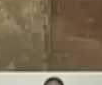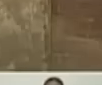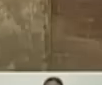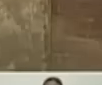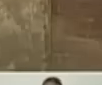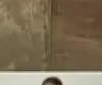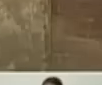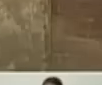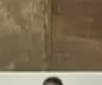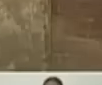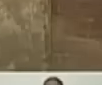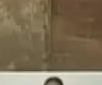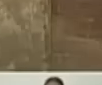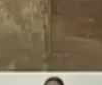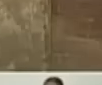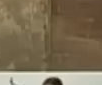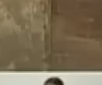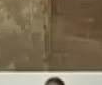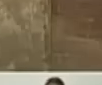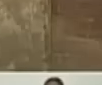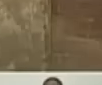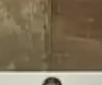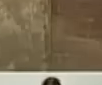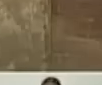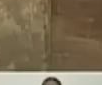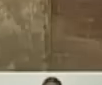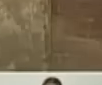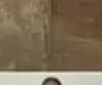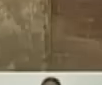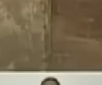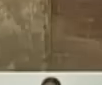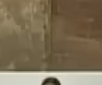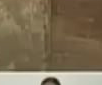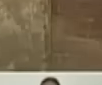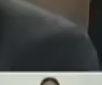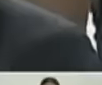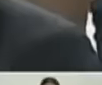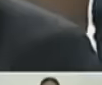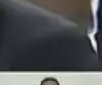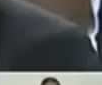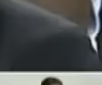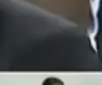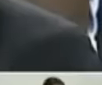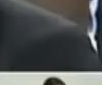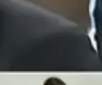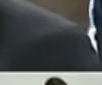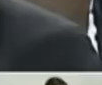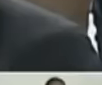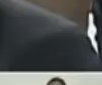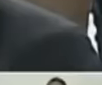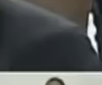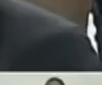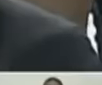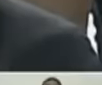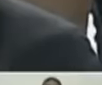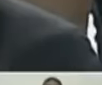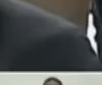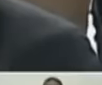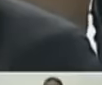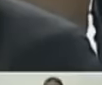Yo conozco a Ramos Alú Prosperi bastante. ¿Verdad, Cilia? Tuvimos 5 años diputados. Y nos hicimos amigos en ese